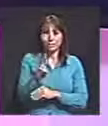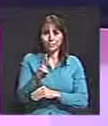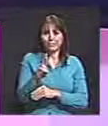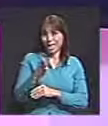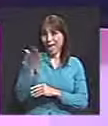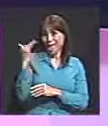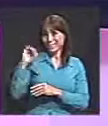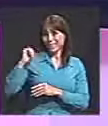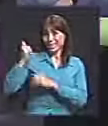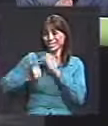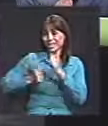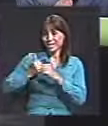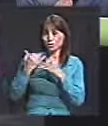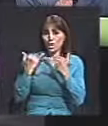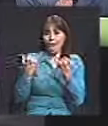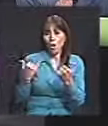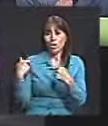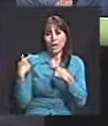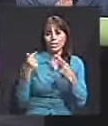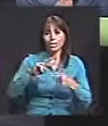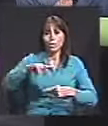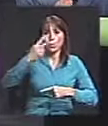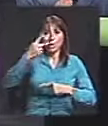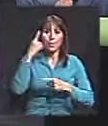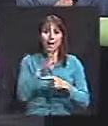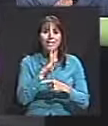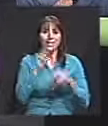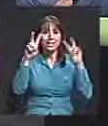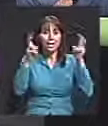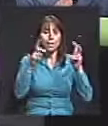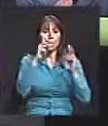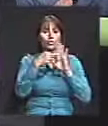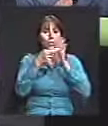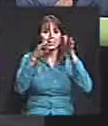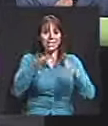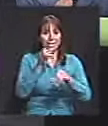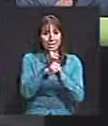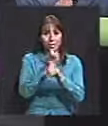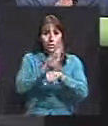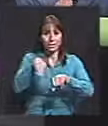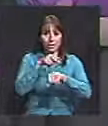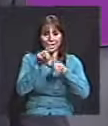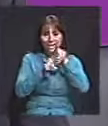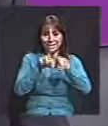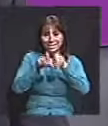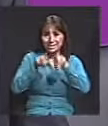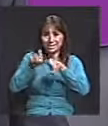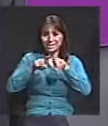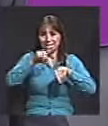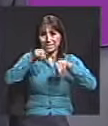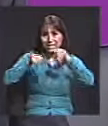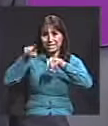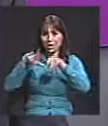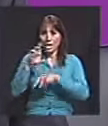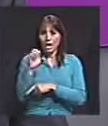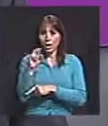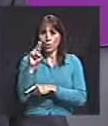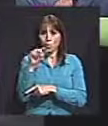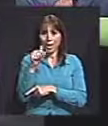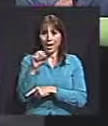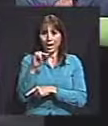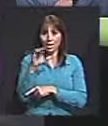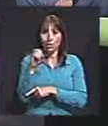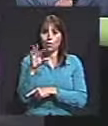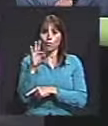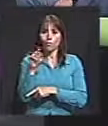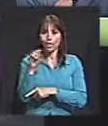años. Para ahondar en este tema nos acompaña un representante del Instituto Nacional de Estadística y Censo, don Eugenio Fuentes, y a